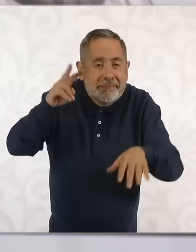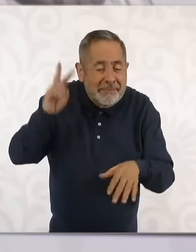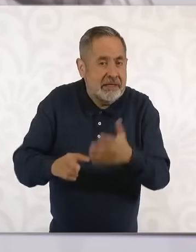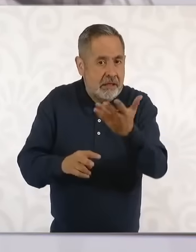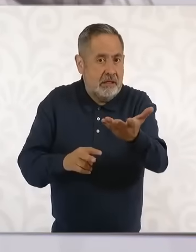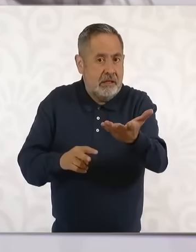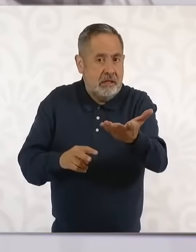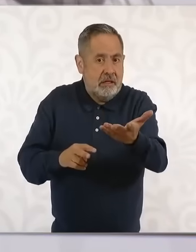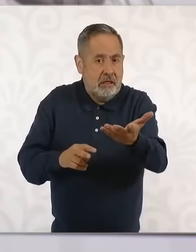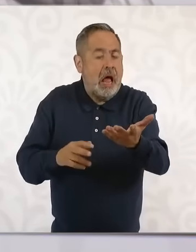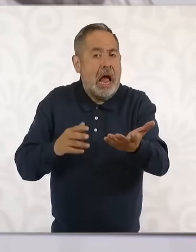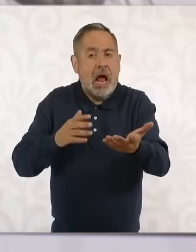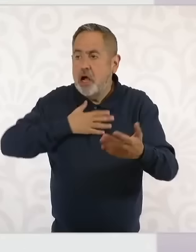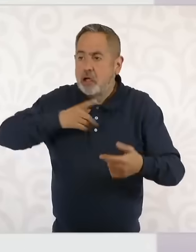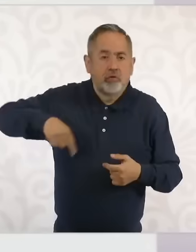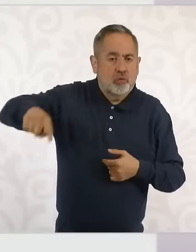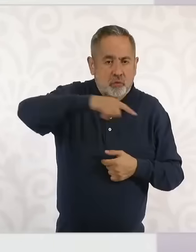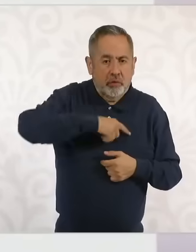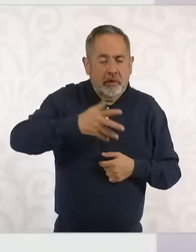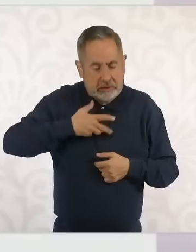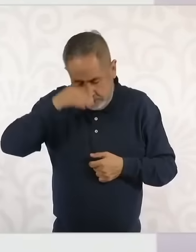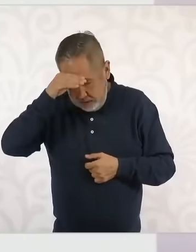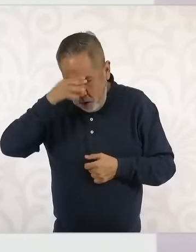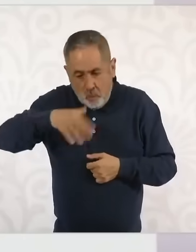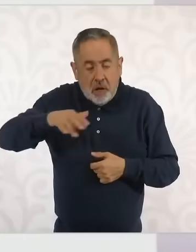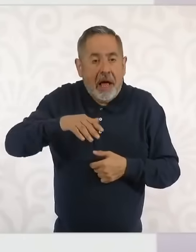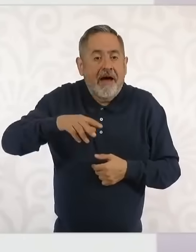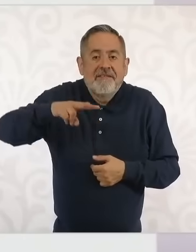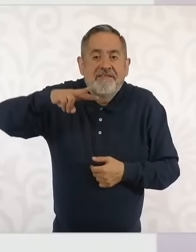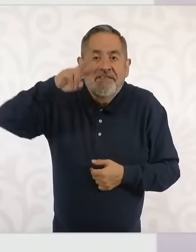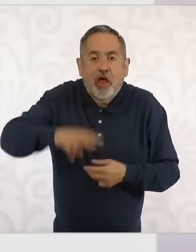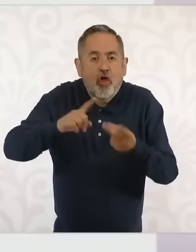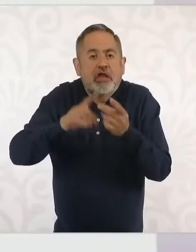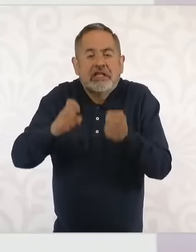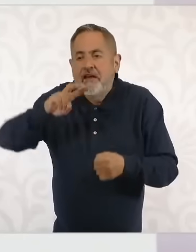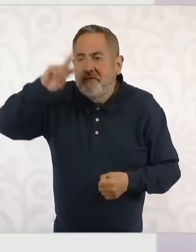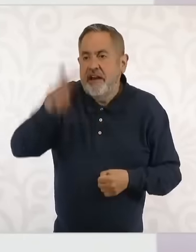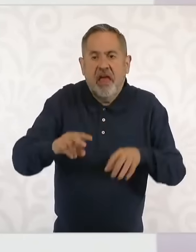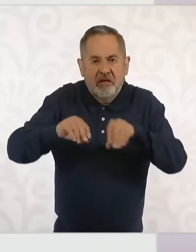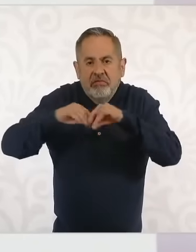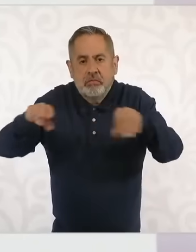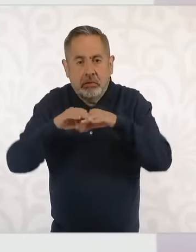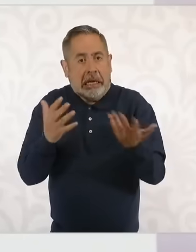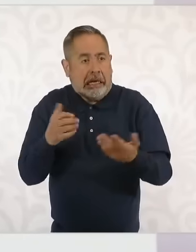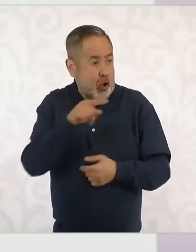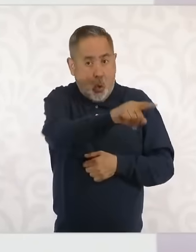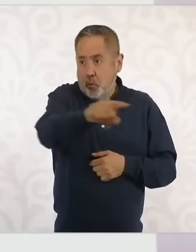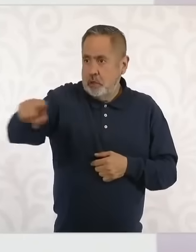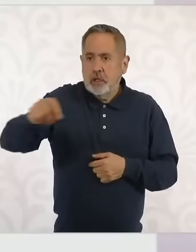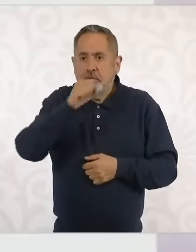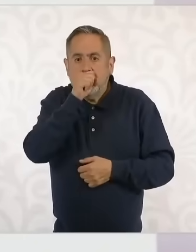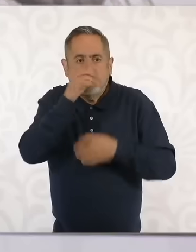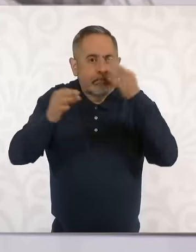Como ciudadanos también tenemos que buscar la información veraz y los medios de comunicación tienen